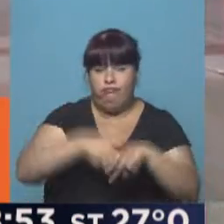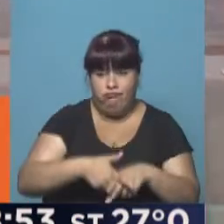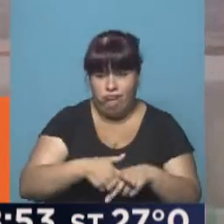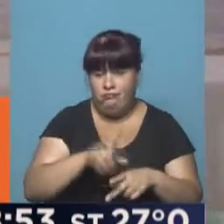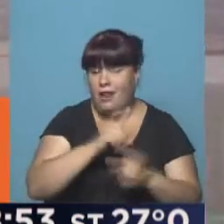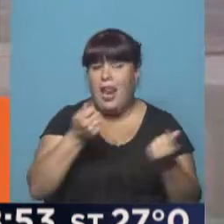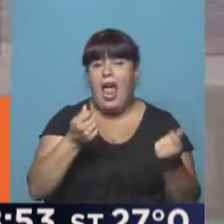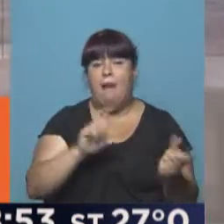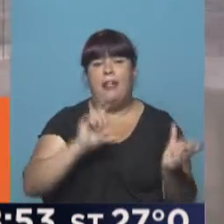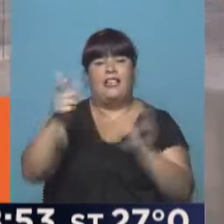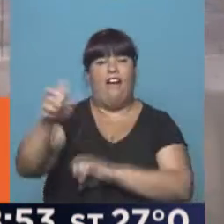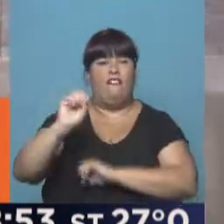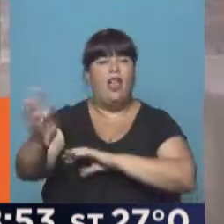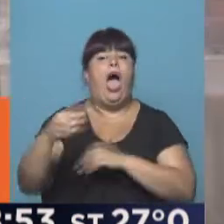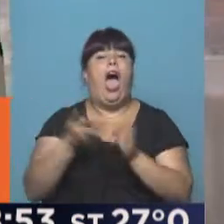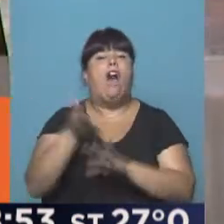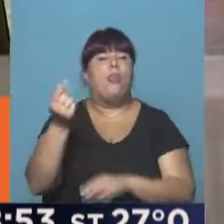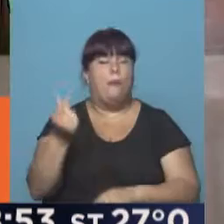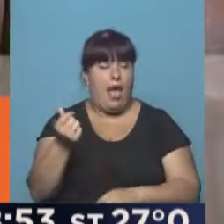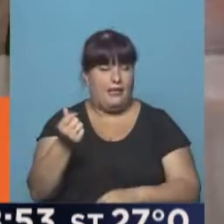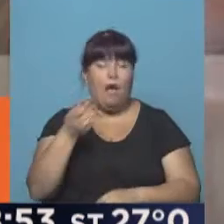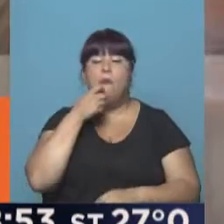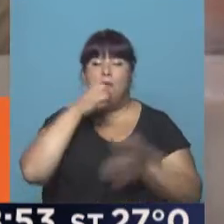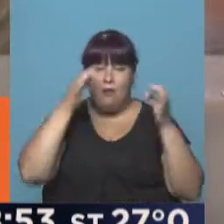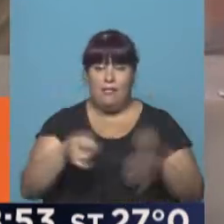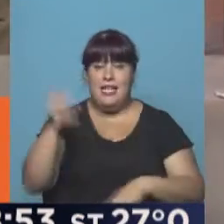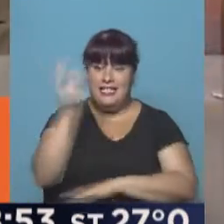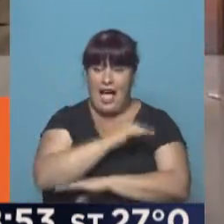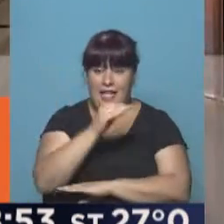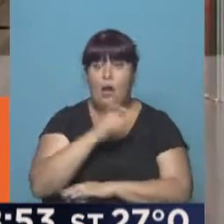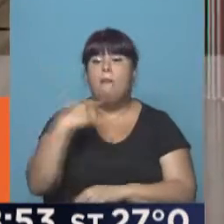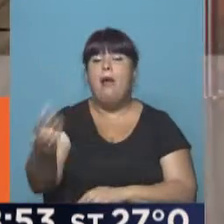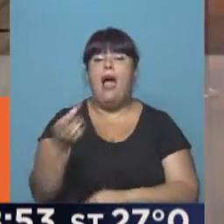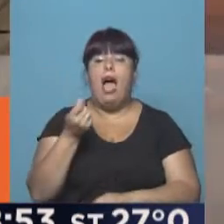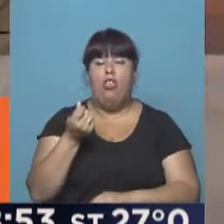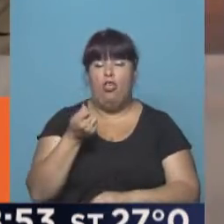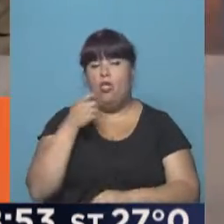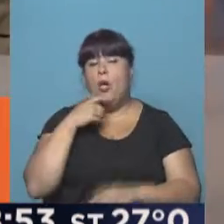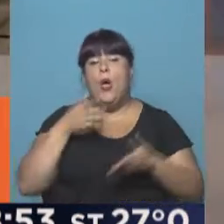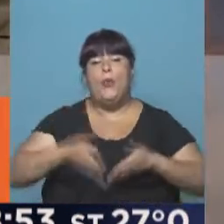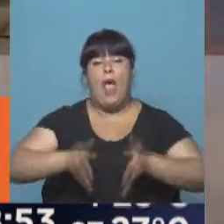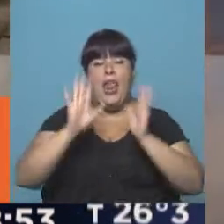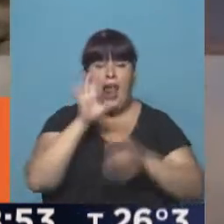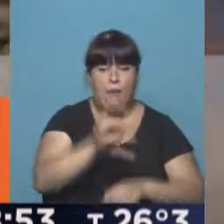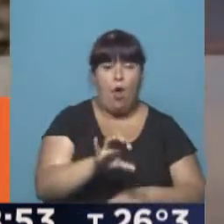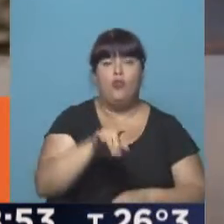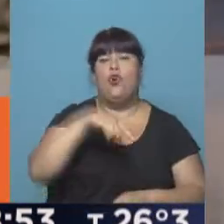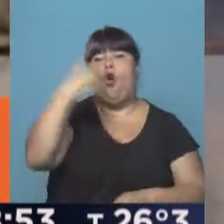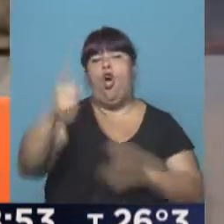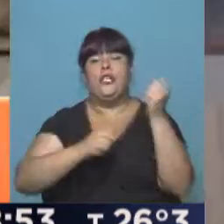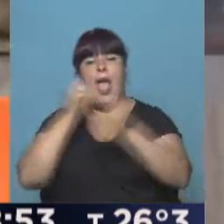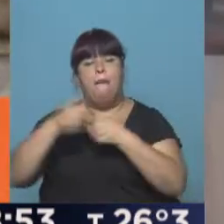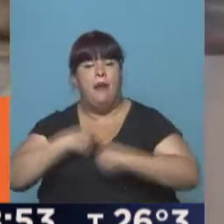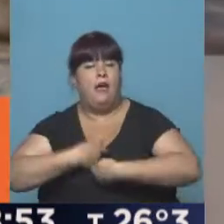los fondos se transferían. Y se transferían, en el caso concreto de Santa Cruz, por ejemplo, o a Vialidad Provincial o algunas otras empresas